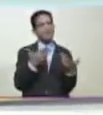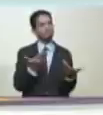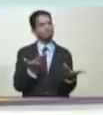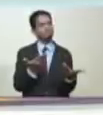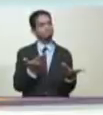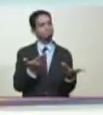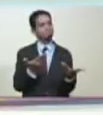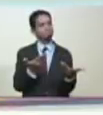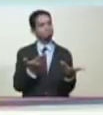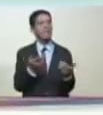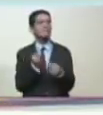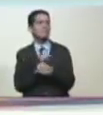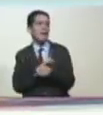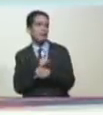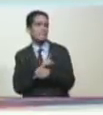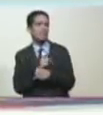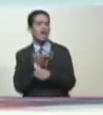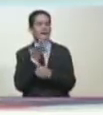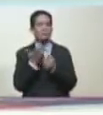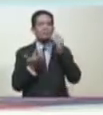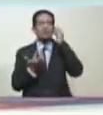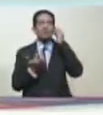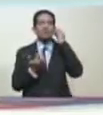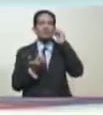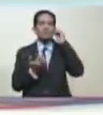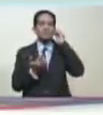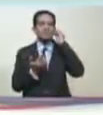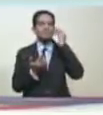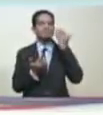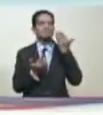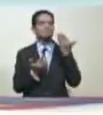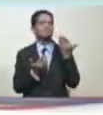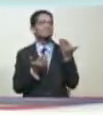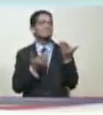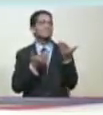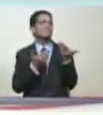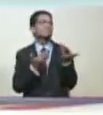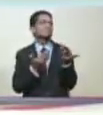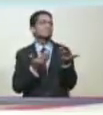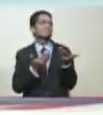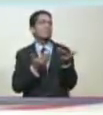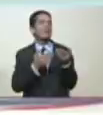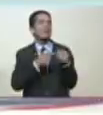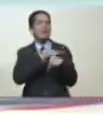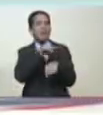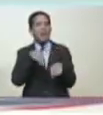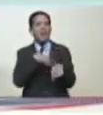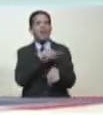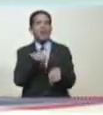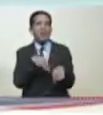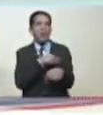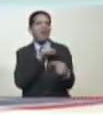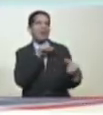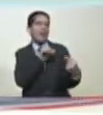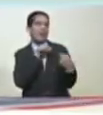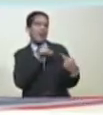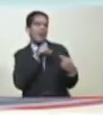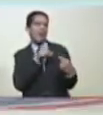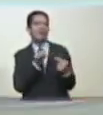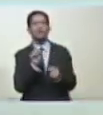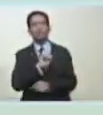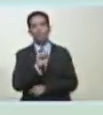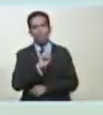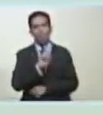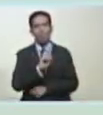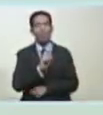y que no sean jornadas para la especulación de 5 o 6 horas de desgaste, ¿no? Yo pido que